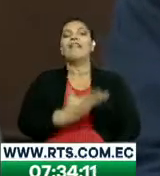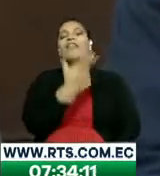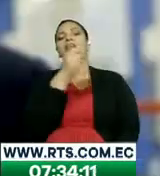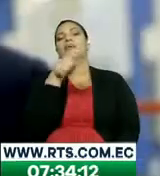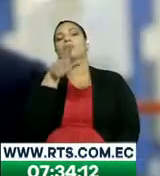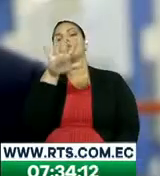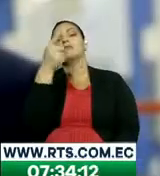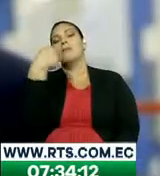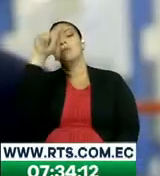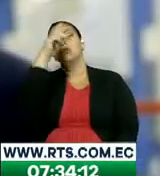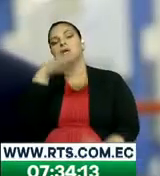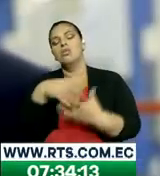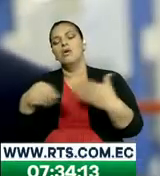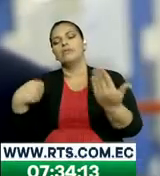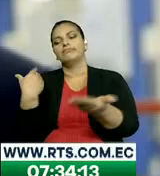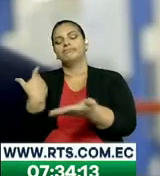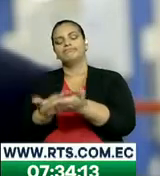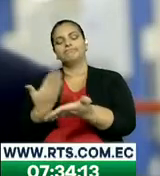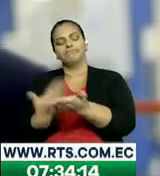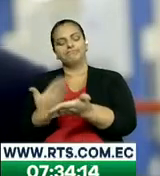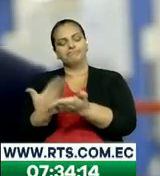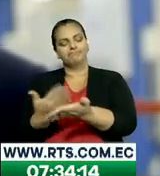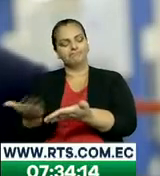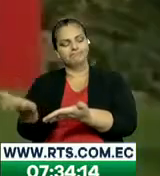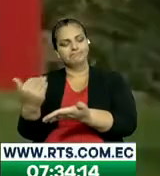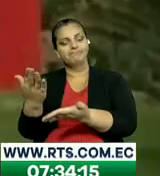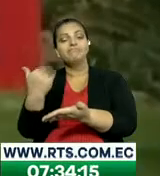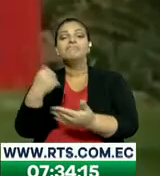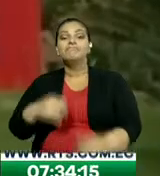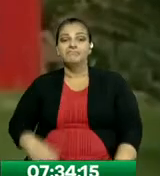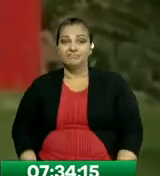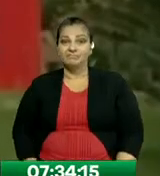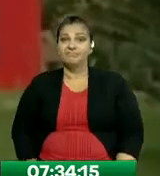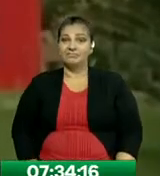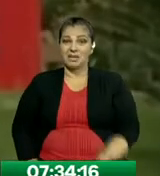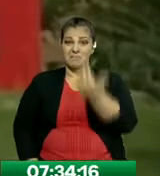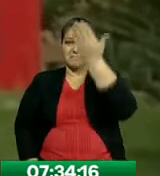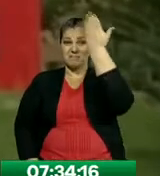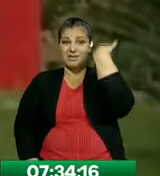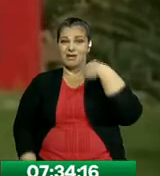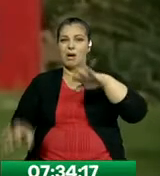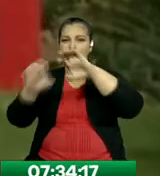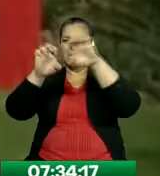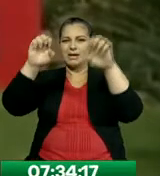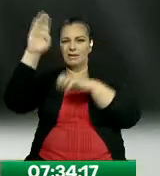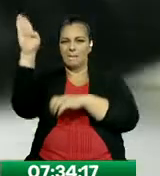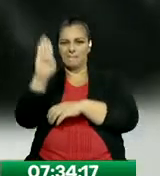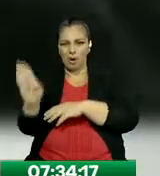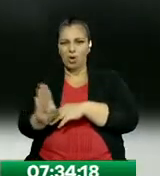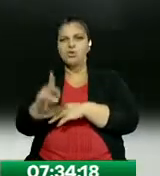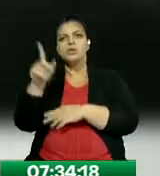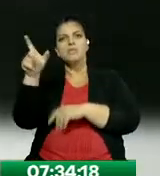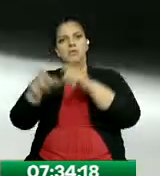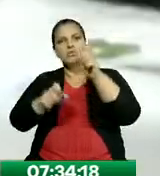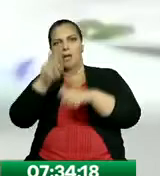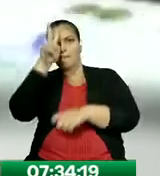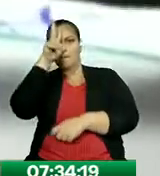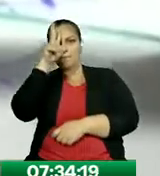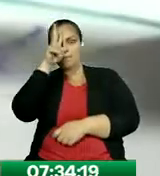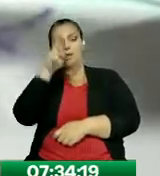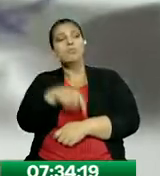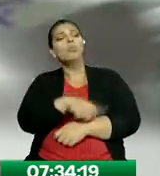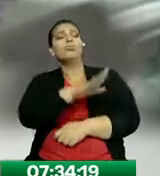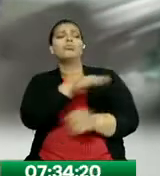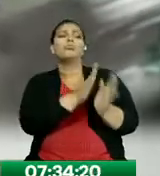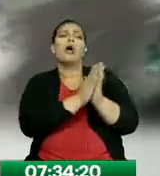encontramos. Recordemos que Topic también fue involucrado en el caso de la trama de Odebrecht. Este dinero había sido depositado en cuentas de la empresa